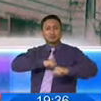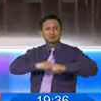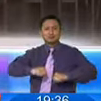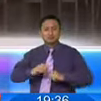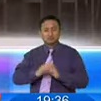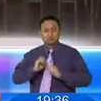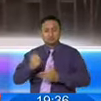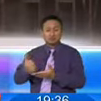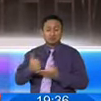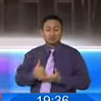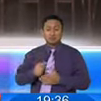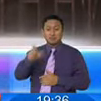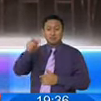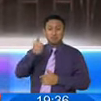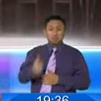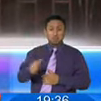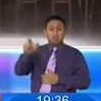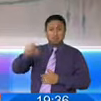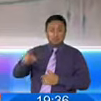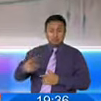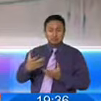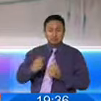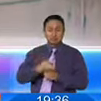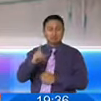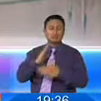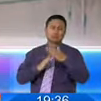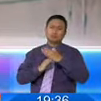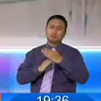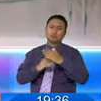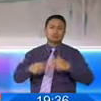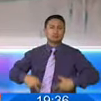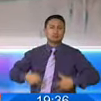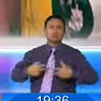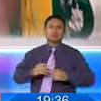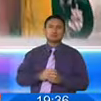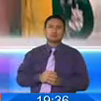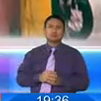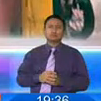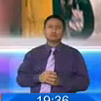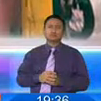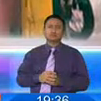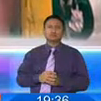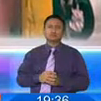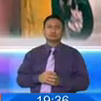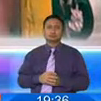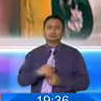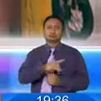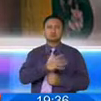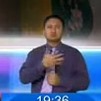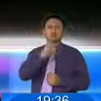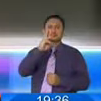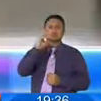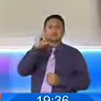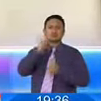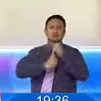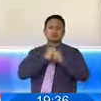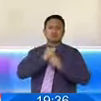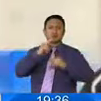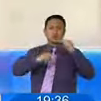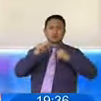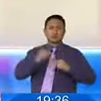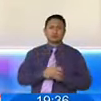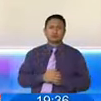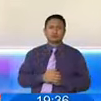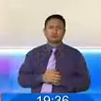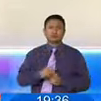realizado con ayuda de inquilinos que quieren la paz en ese conjunto habitacional de más de 60 años de construcción. Existe la